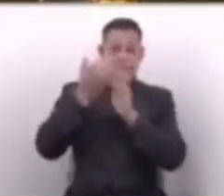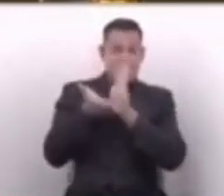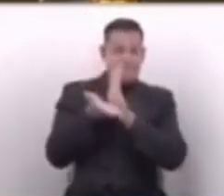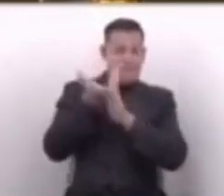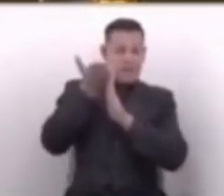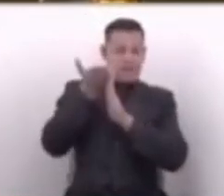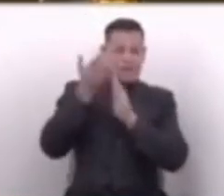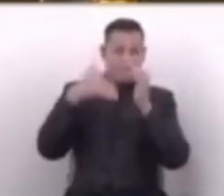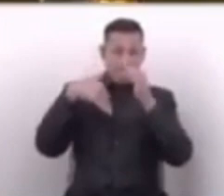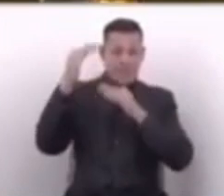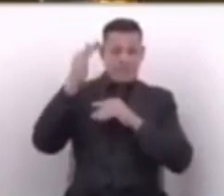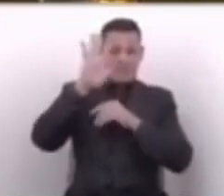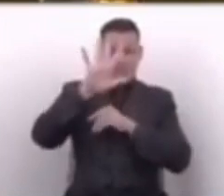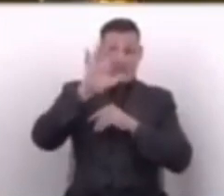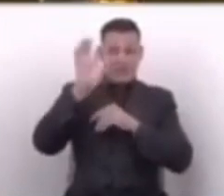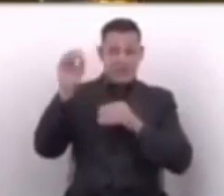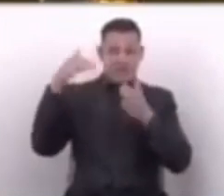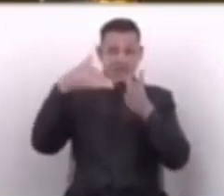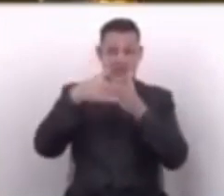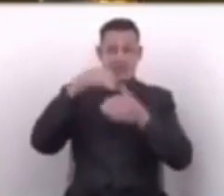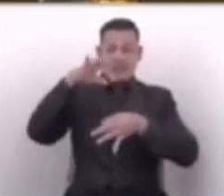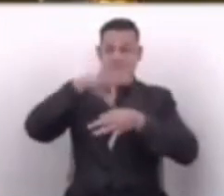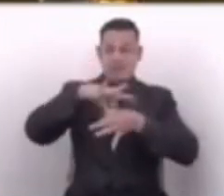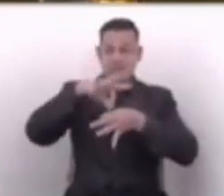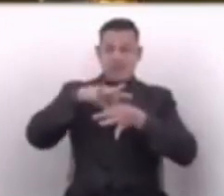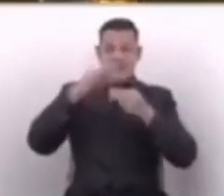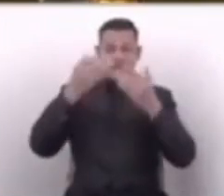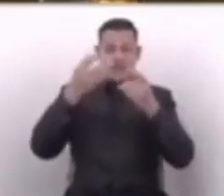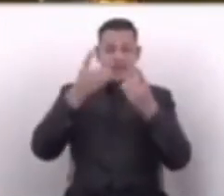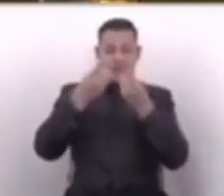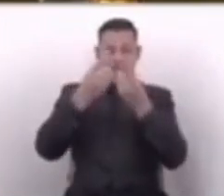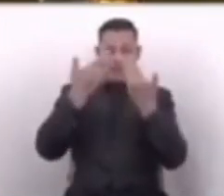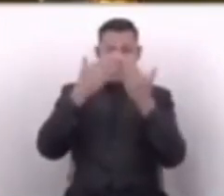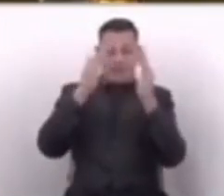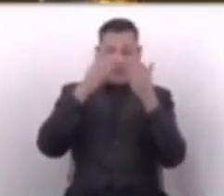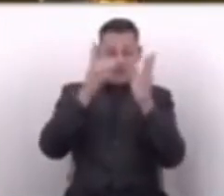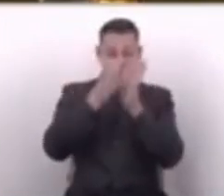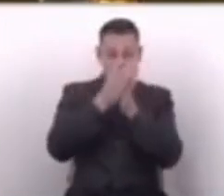de 500 mil votos de diferencia